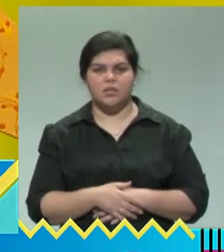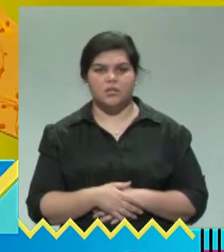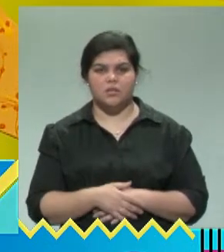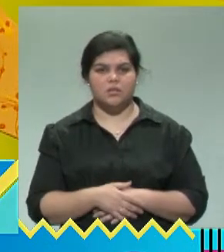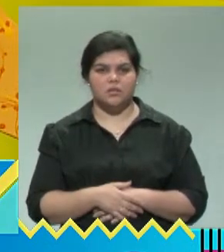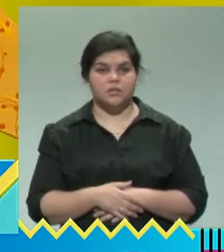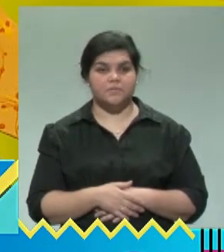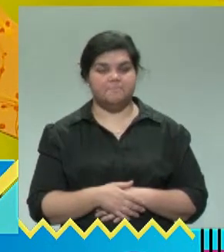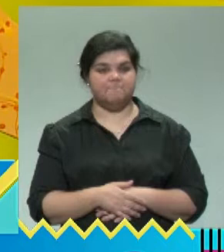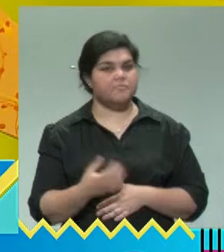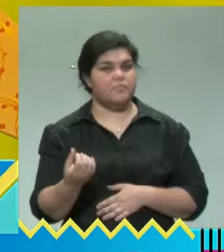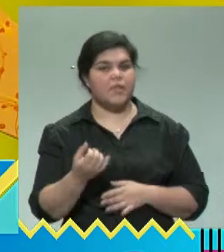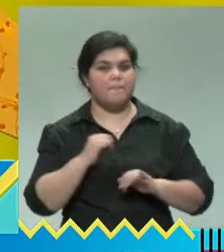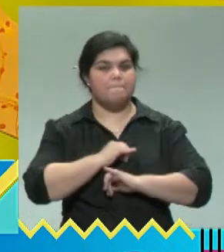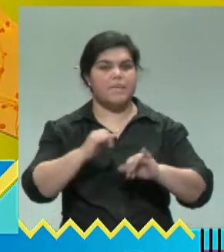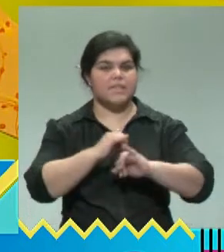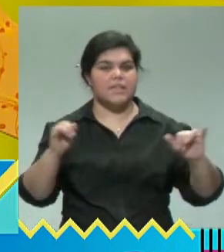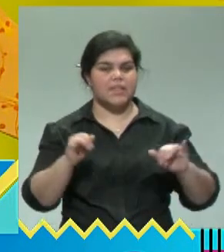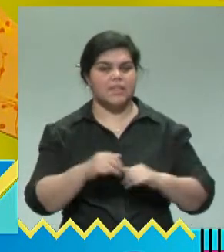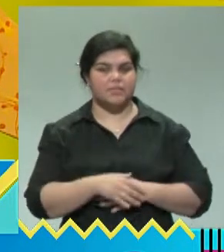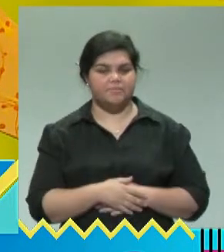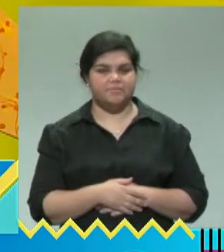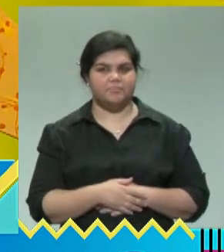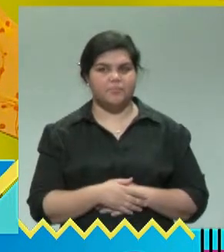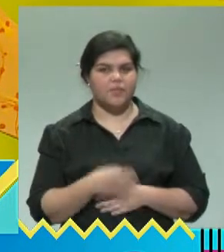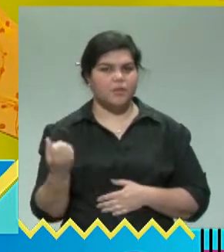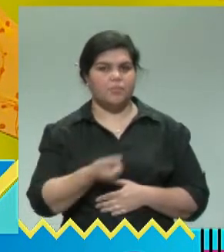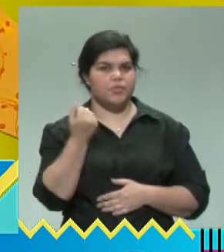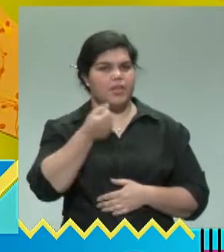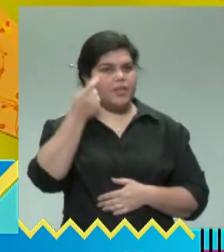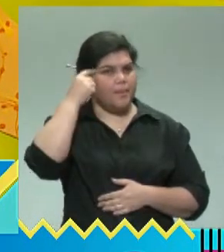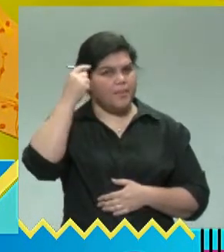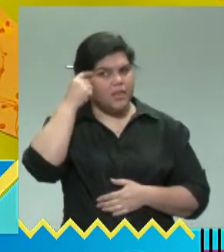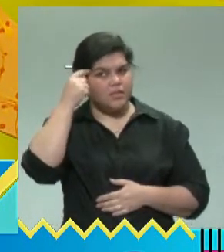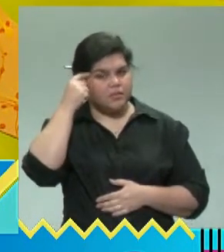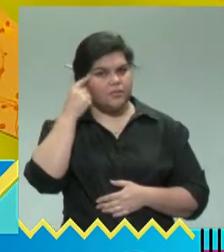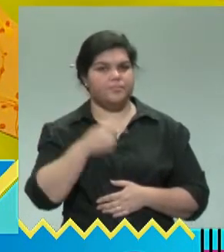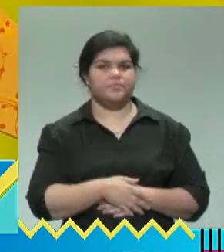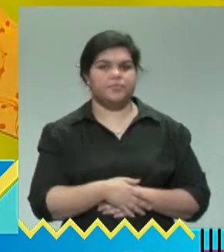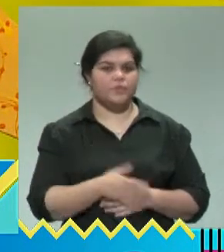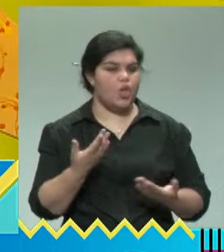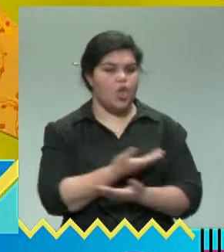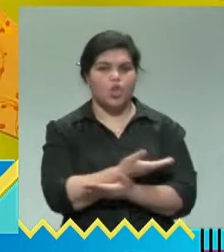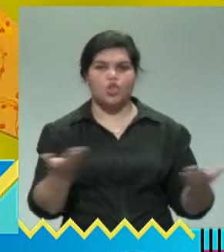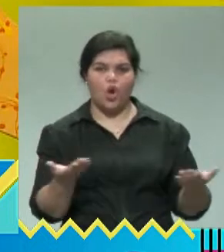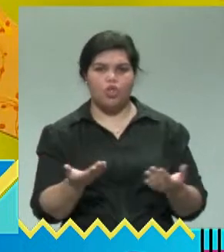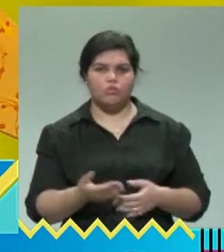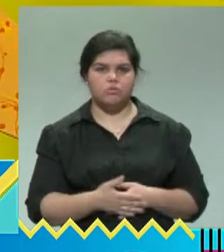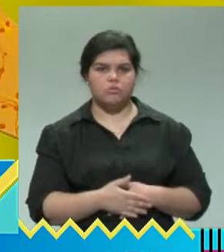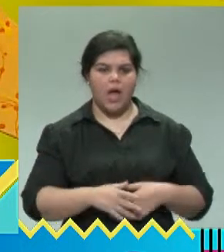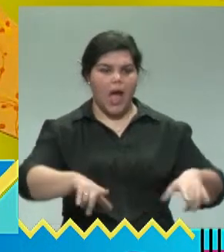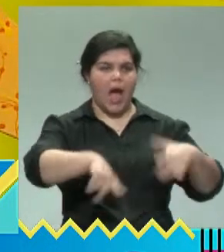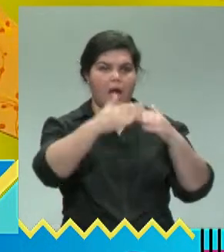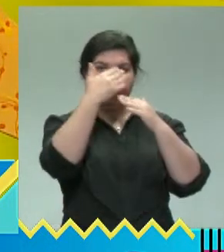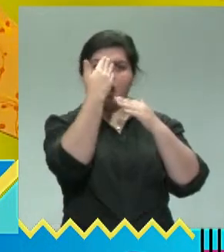Le dejaría el mensaje de que piensen que todo mundo, o casi todo mundo, tiene un árbol enfrente y lo tiene que